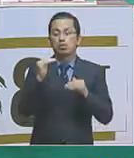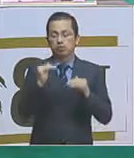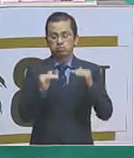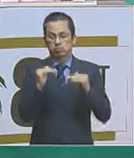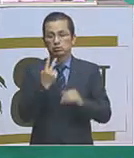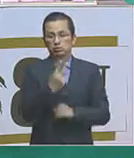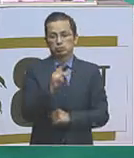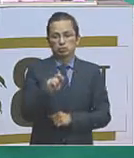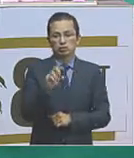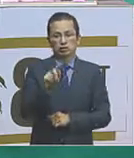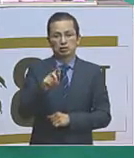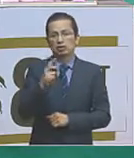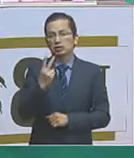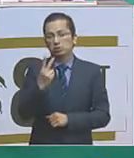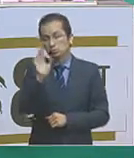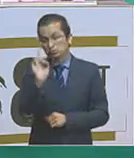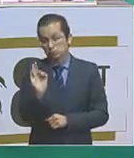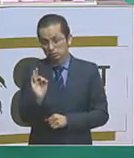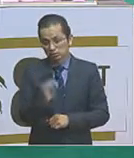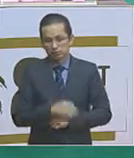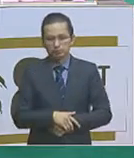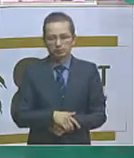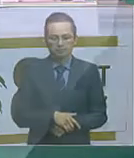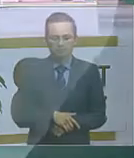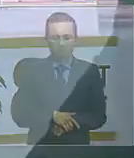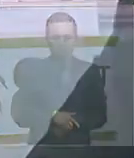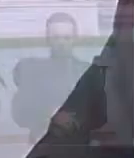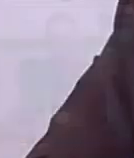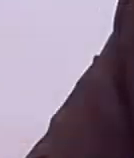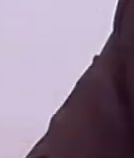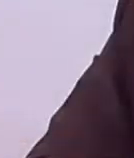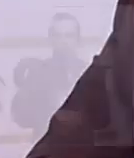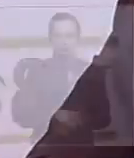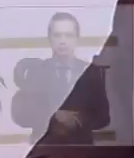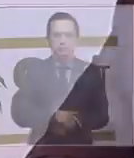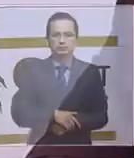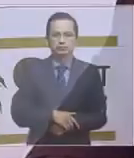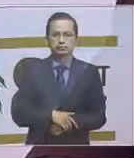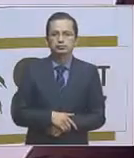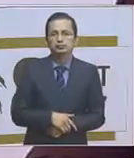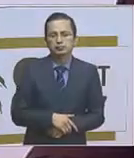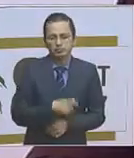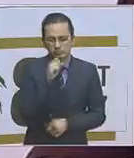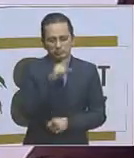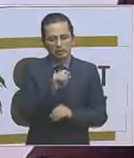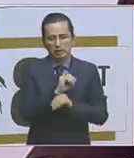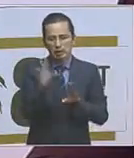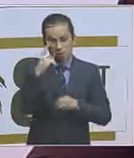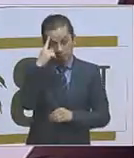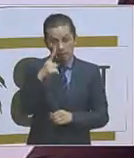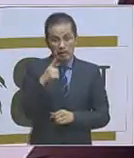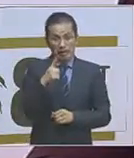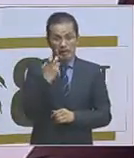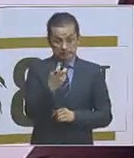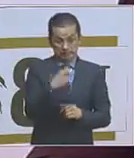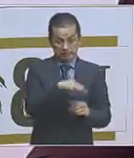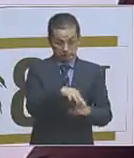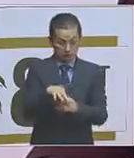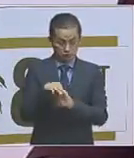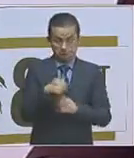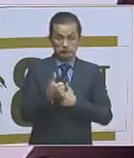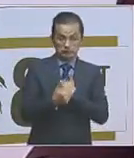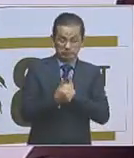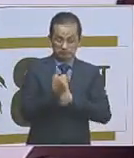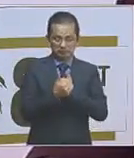puntos 32% y claro en el contexto de elecciones competidas se elevan las